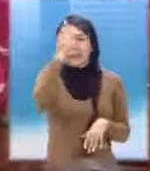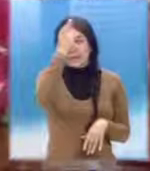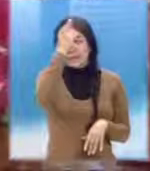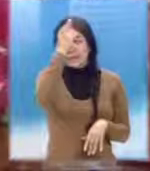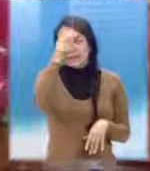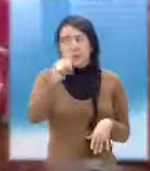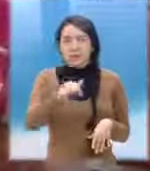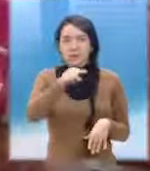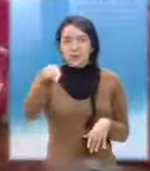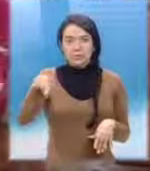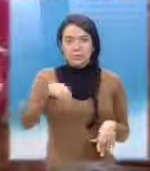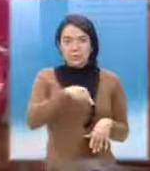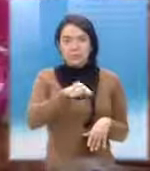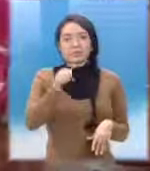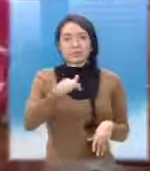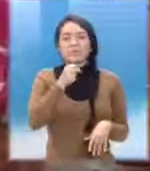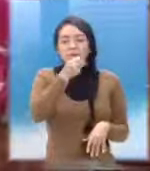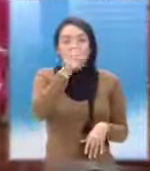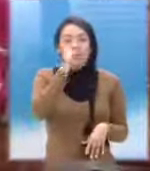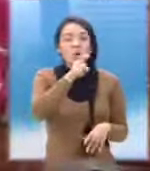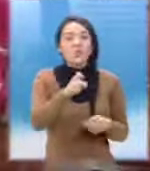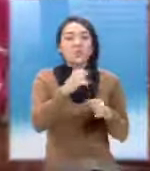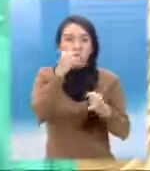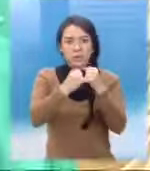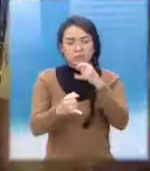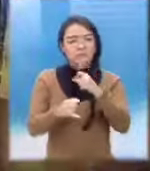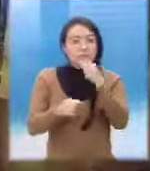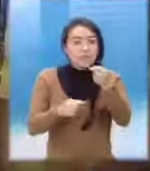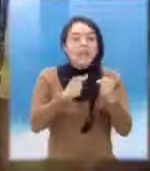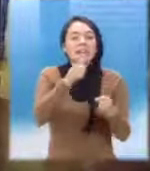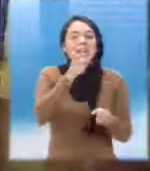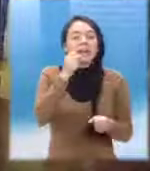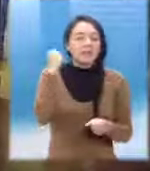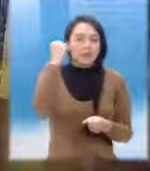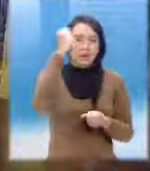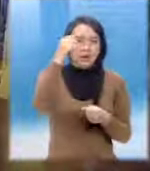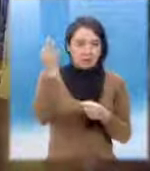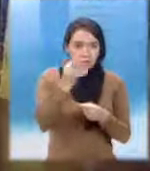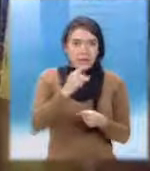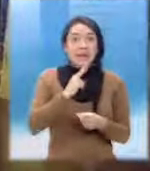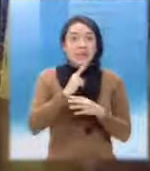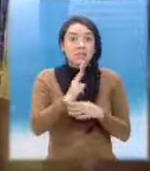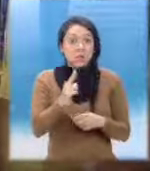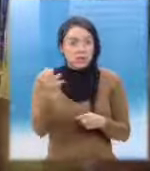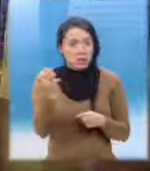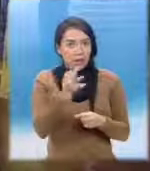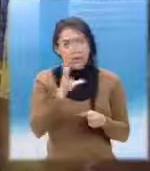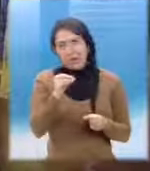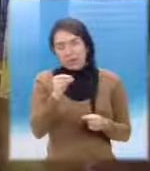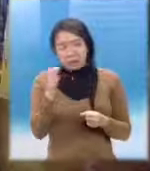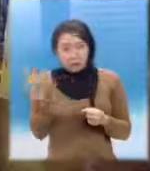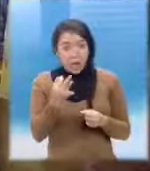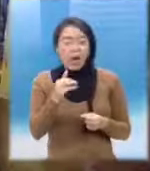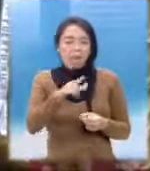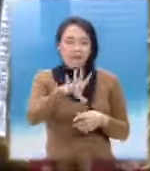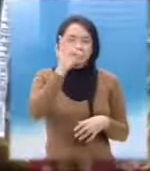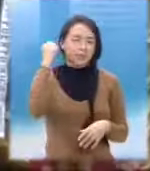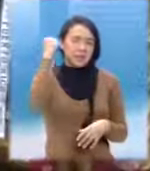hizo una pregunta, donde luego el jurado calificador dio a conocer quién es la nueva reina internacional de la